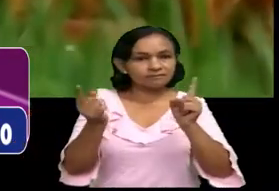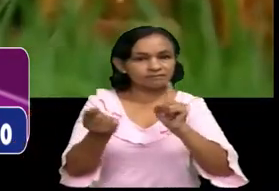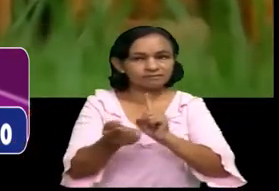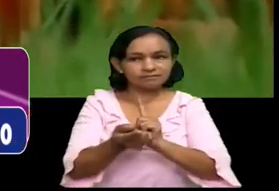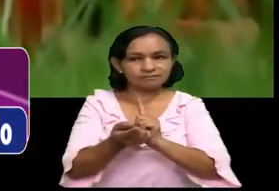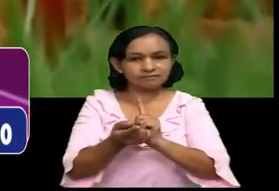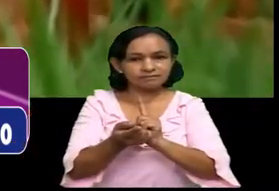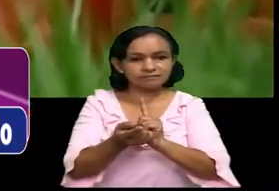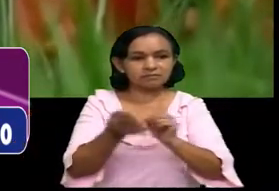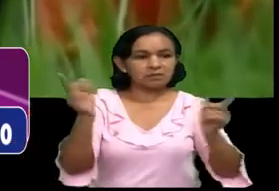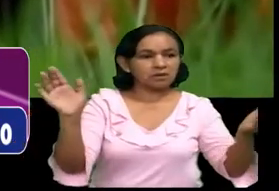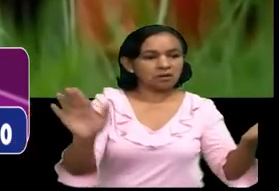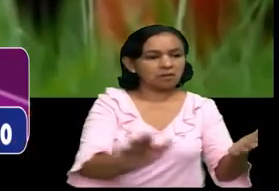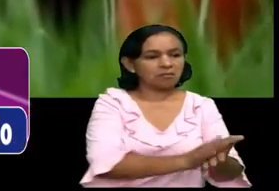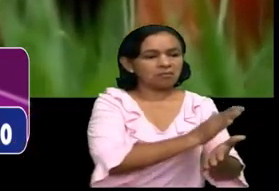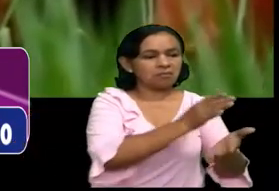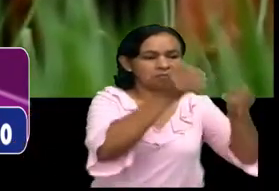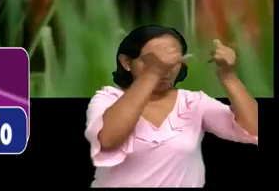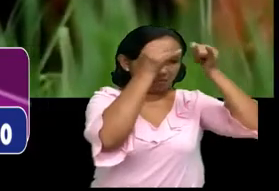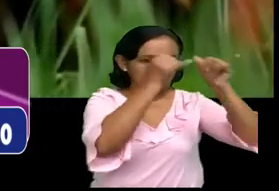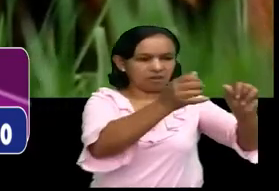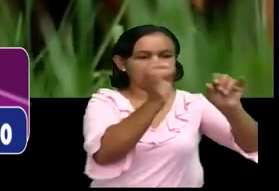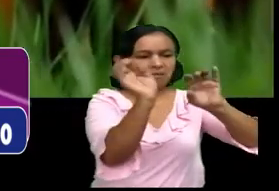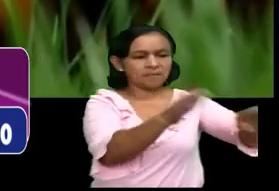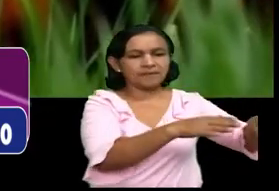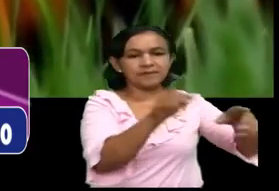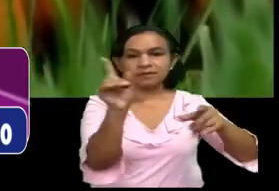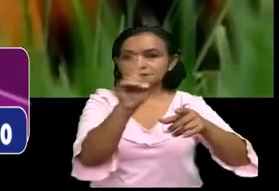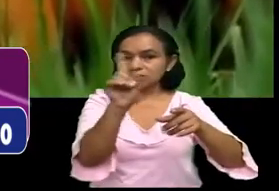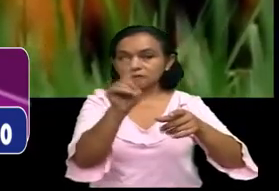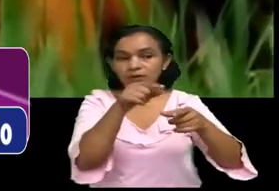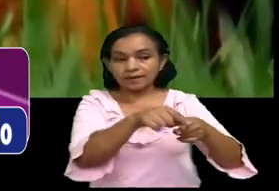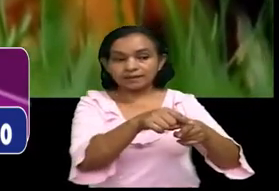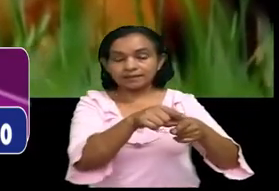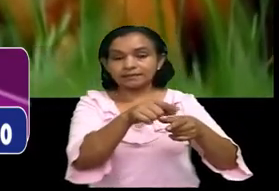que van a desaparecer lo que ya está, sino que ir mejorando